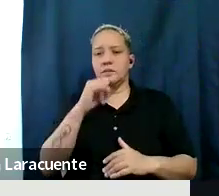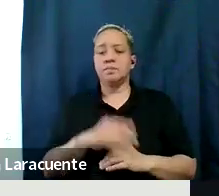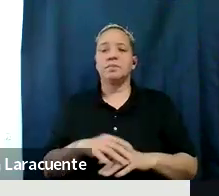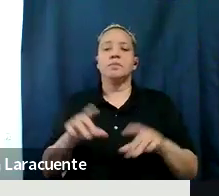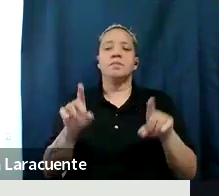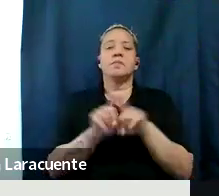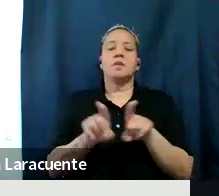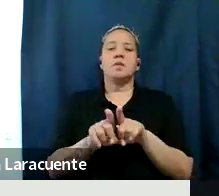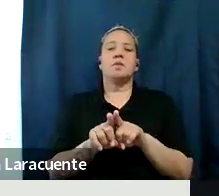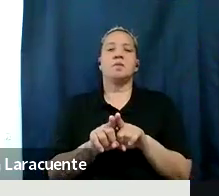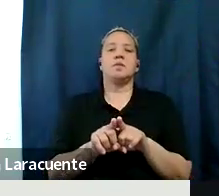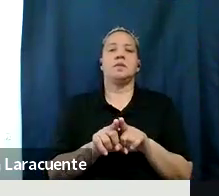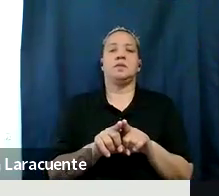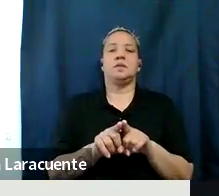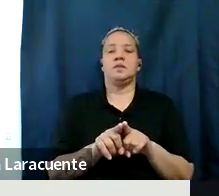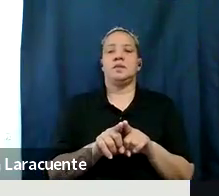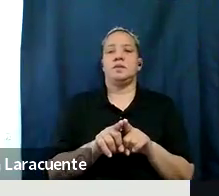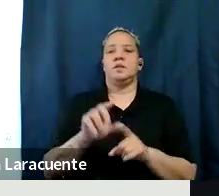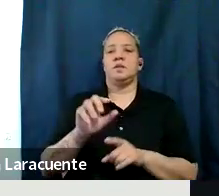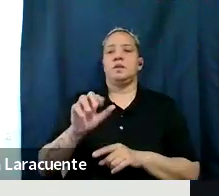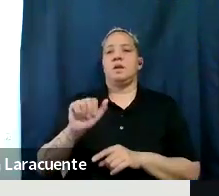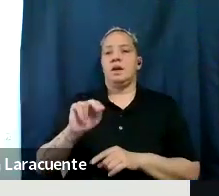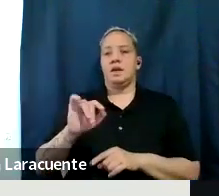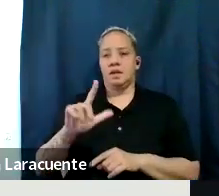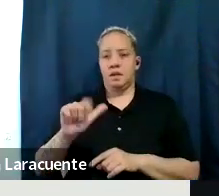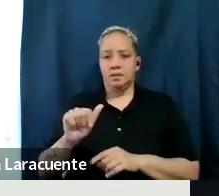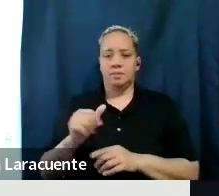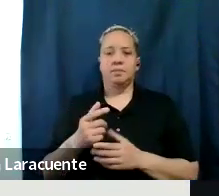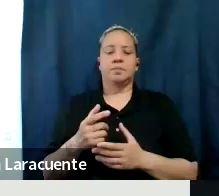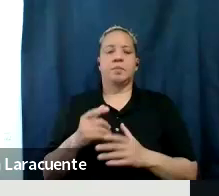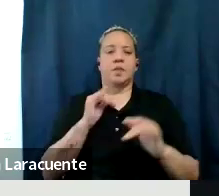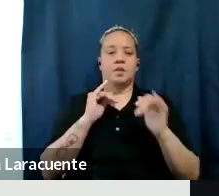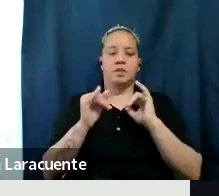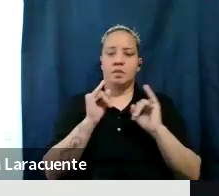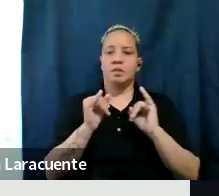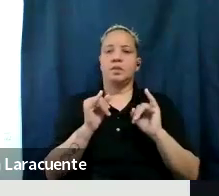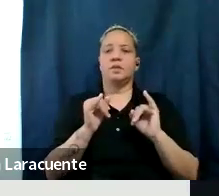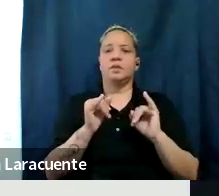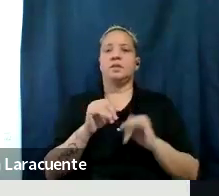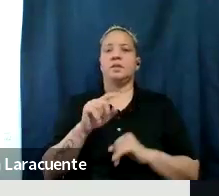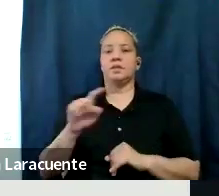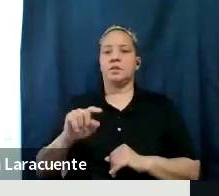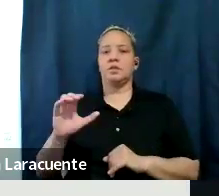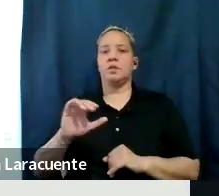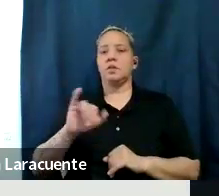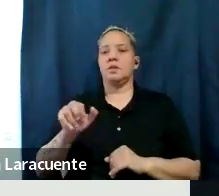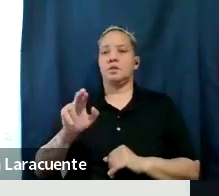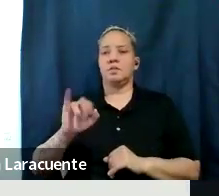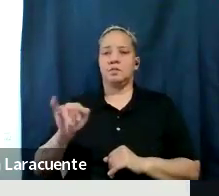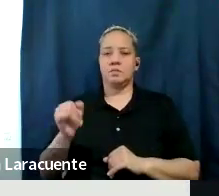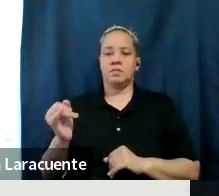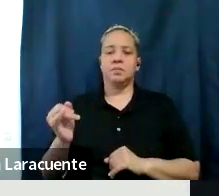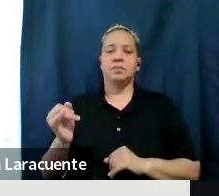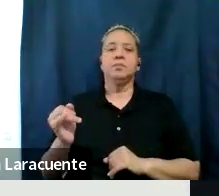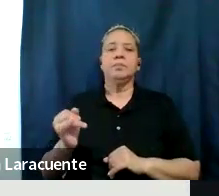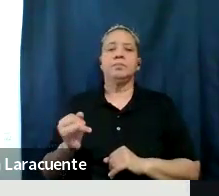habla Ángela Negrón Muñoz en su entrevista de que Zenobia y Juan Ramón Jiménez, de